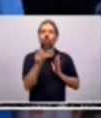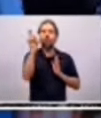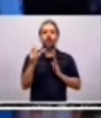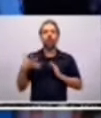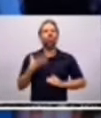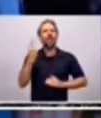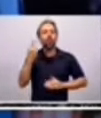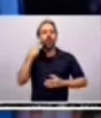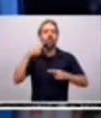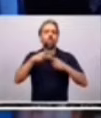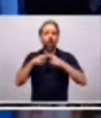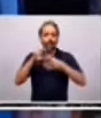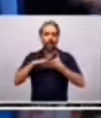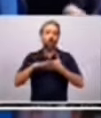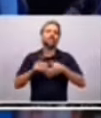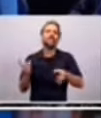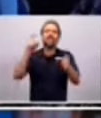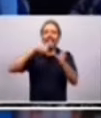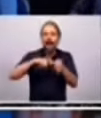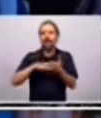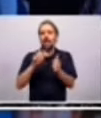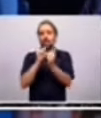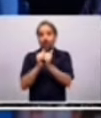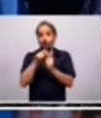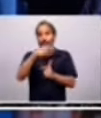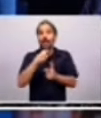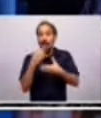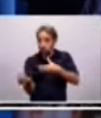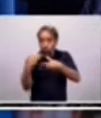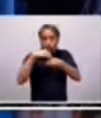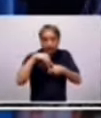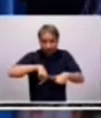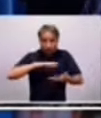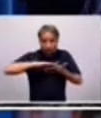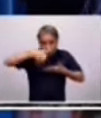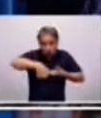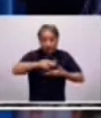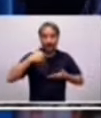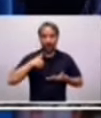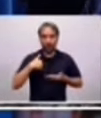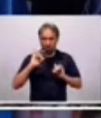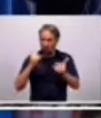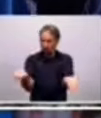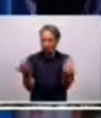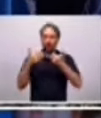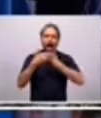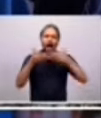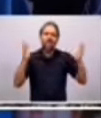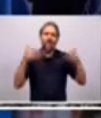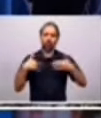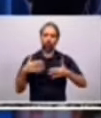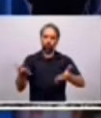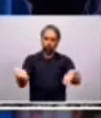la plata? Llevársela a Nueva York, a Londres, etcétera. Sacar dinero de la Argentina y